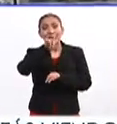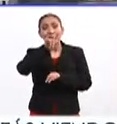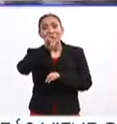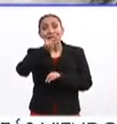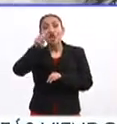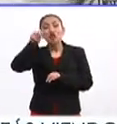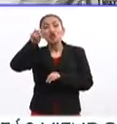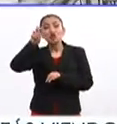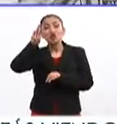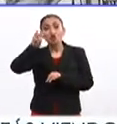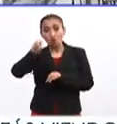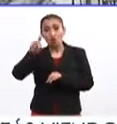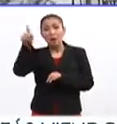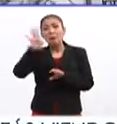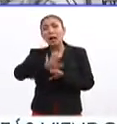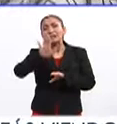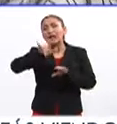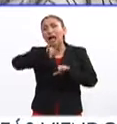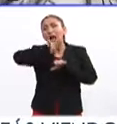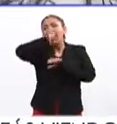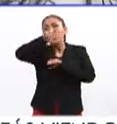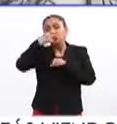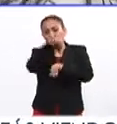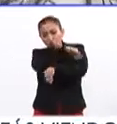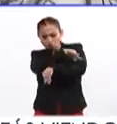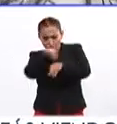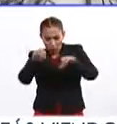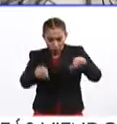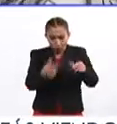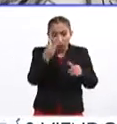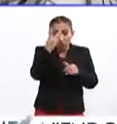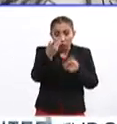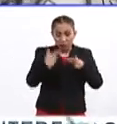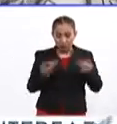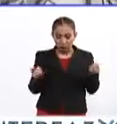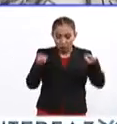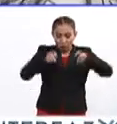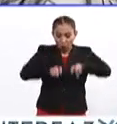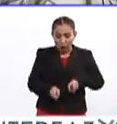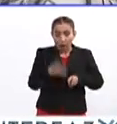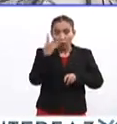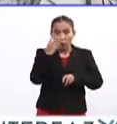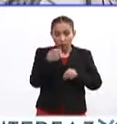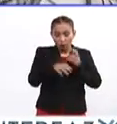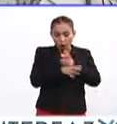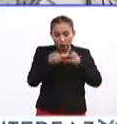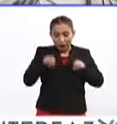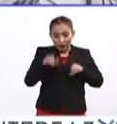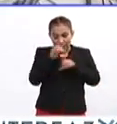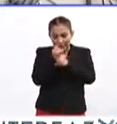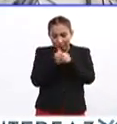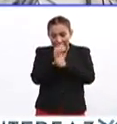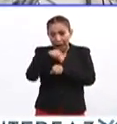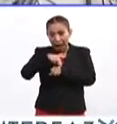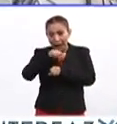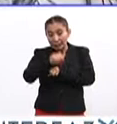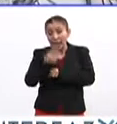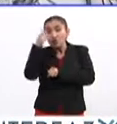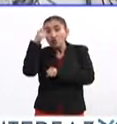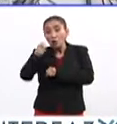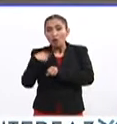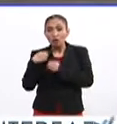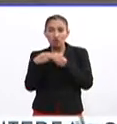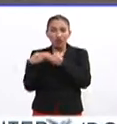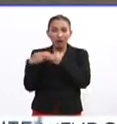Two se asemeja a un avión. Su diseño permitió que 2 pilotos, 4 cargamentos de investigación de la NASA y un